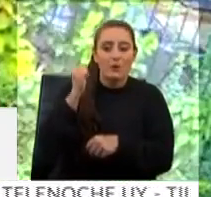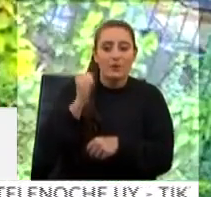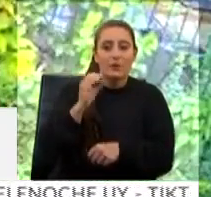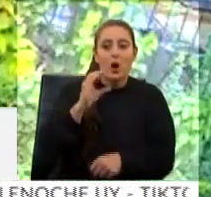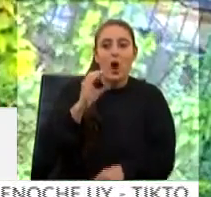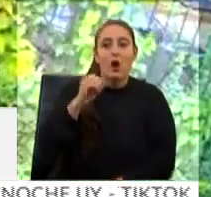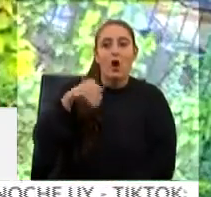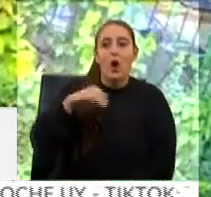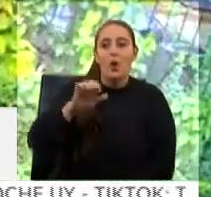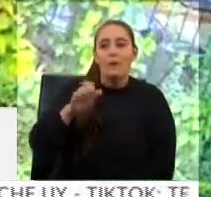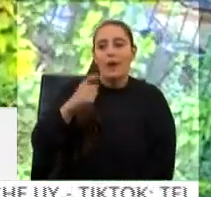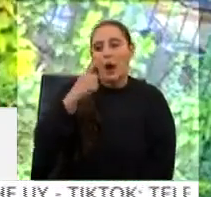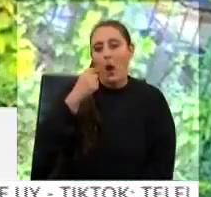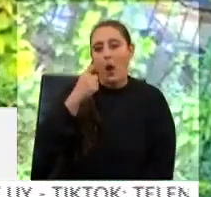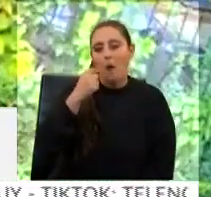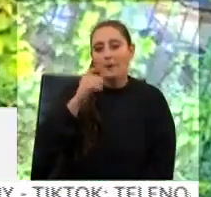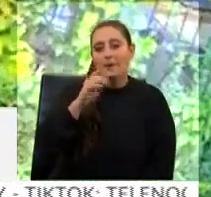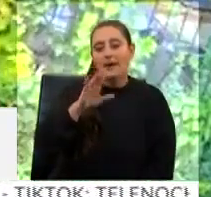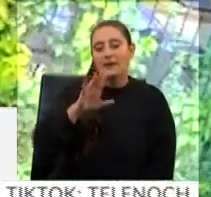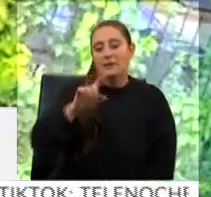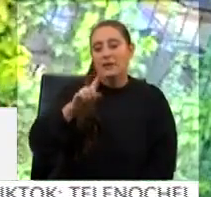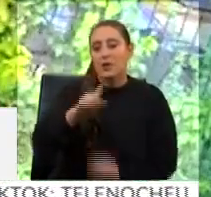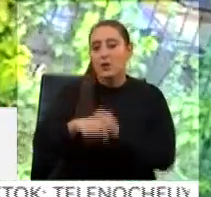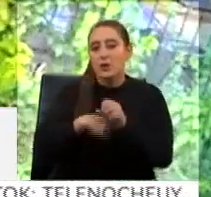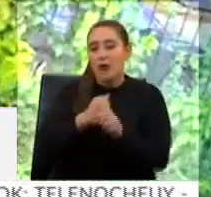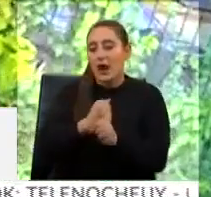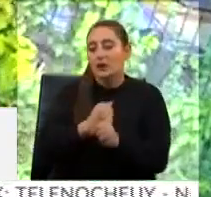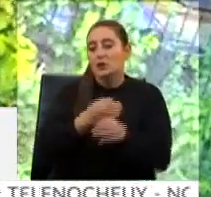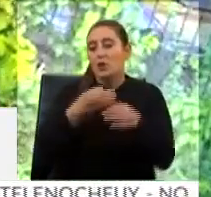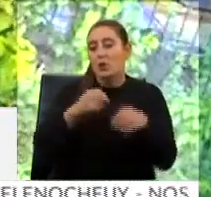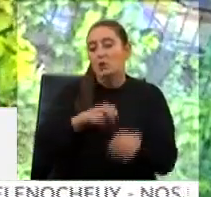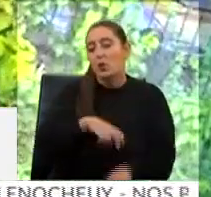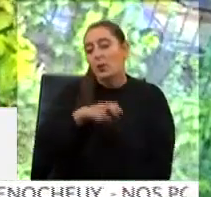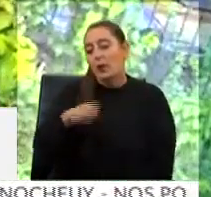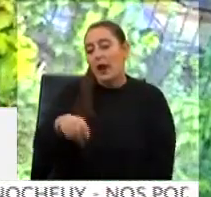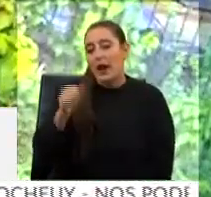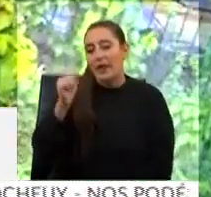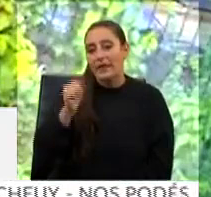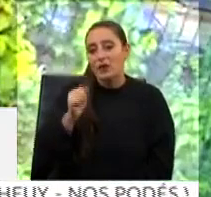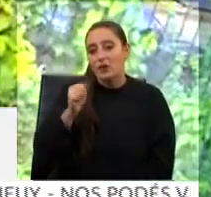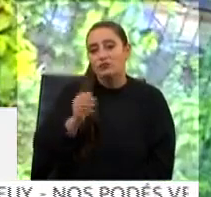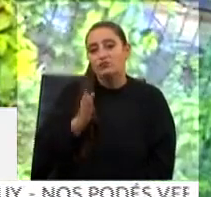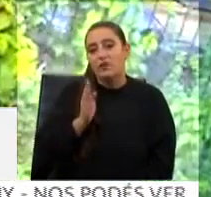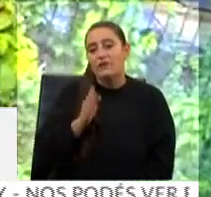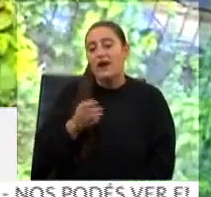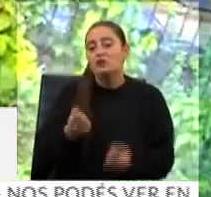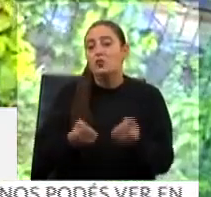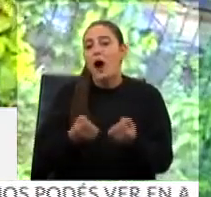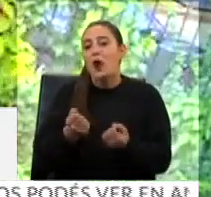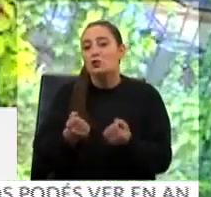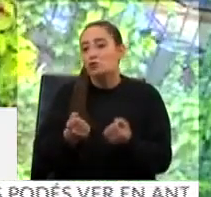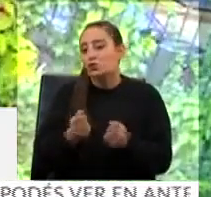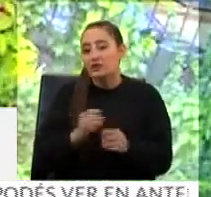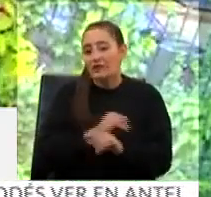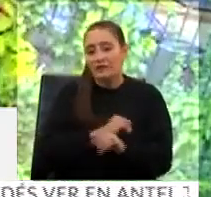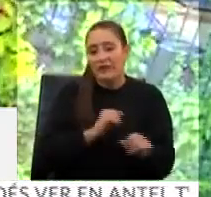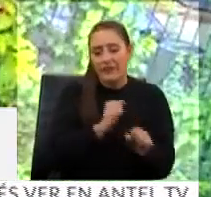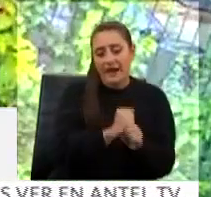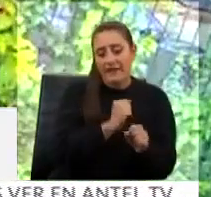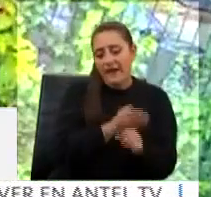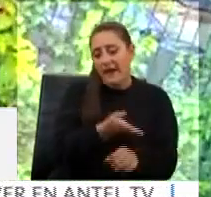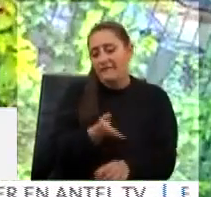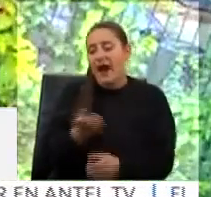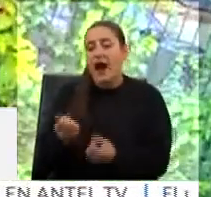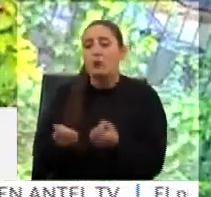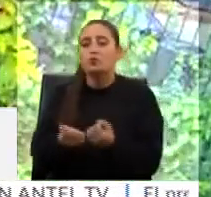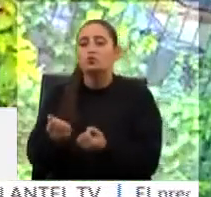Come, un hombre de 51 años, que había descendido de un ómnibus y se dirigía a su auto. Ya había terminado la jornada laboral.